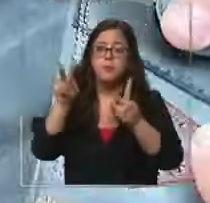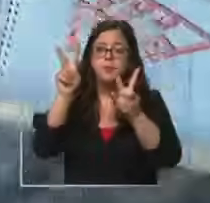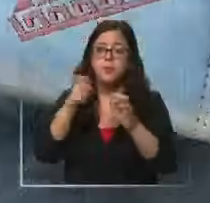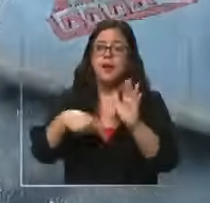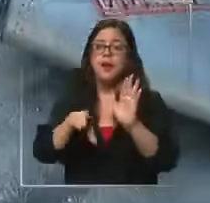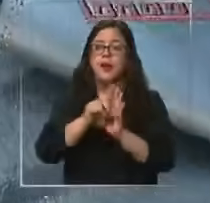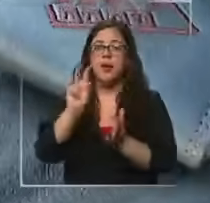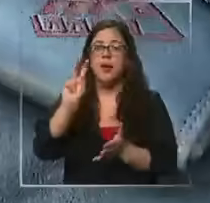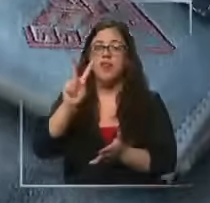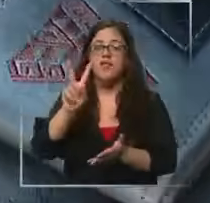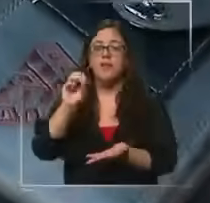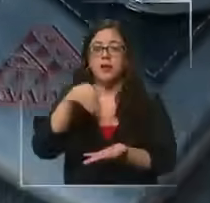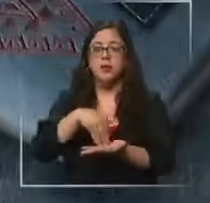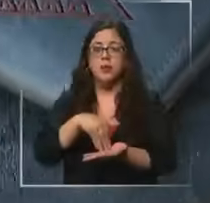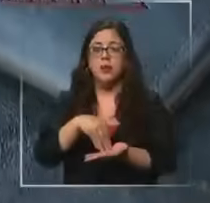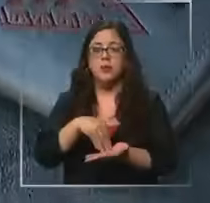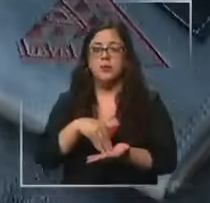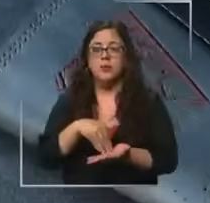la ley 20.000.